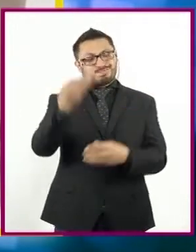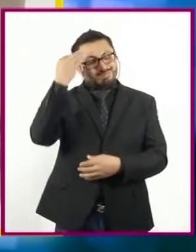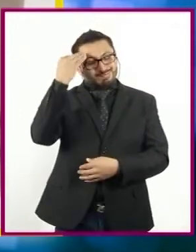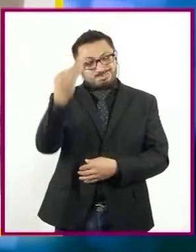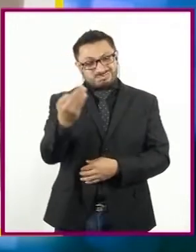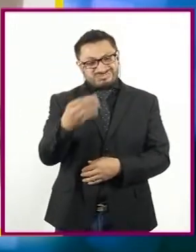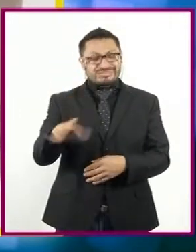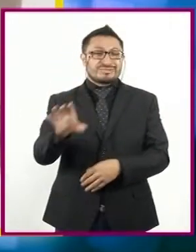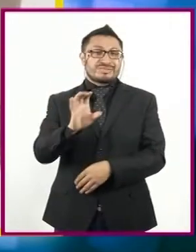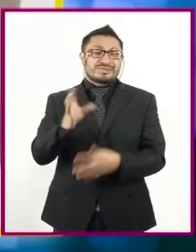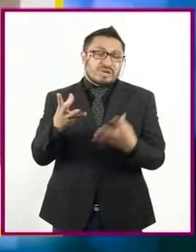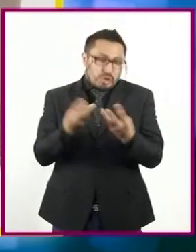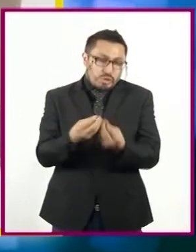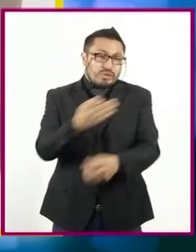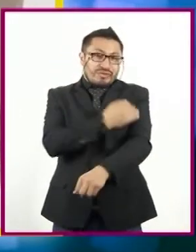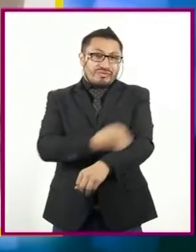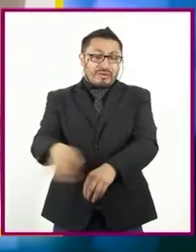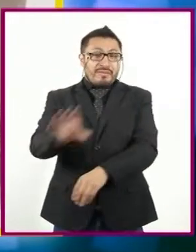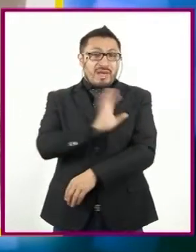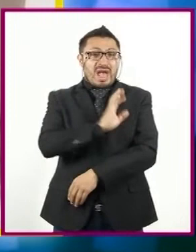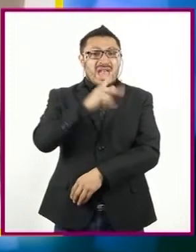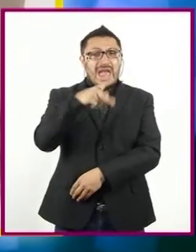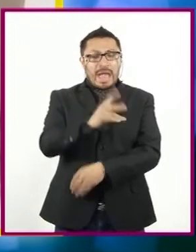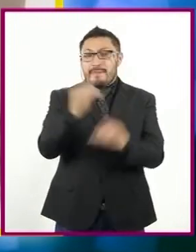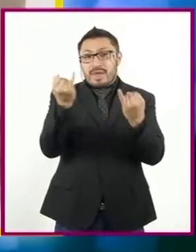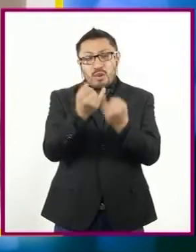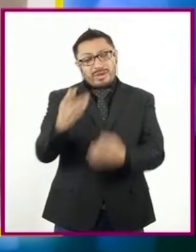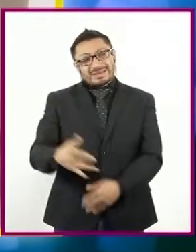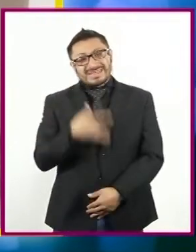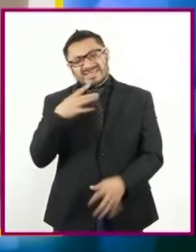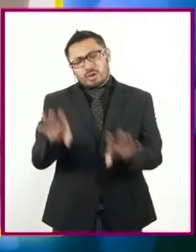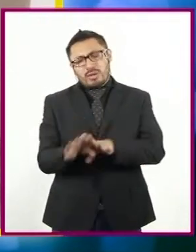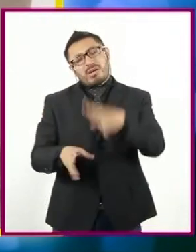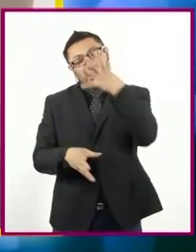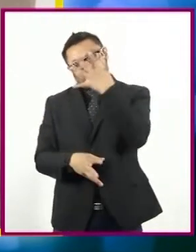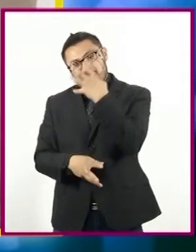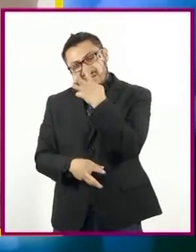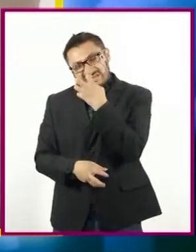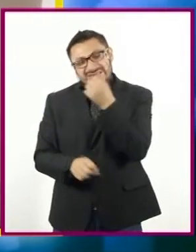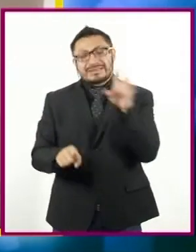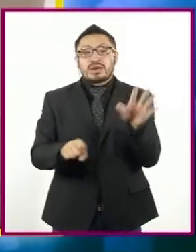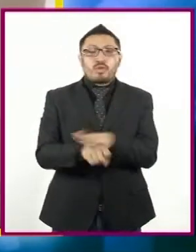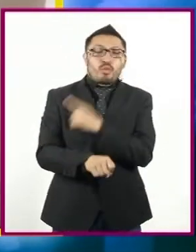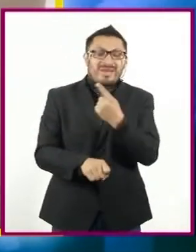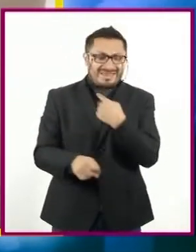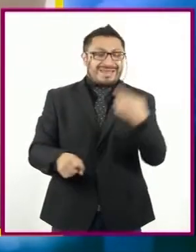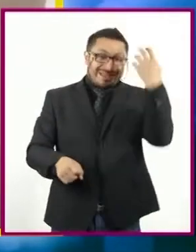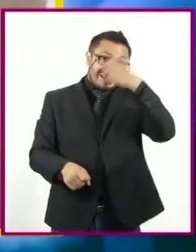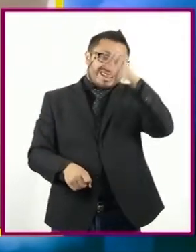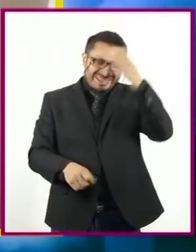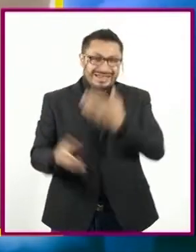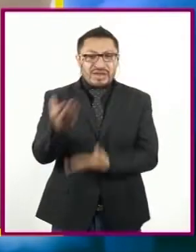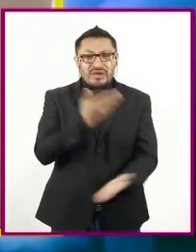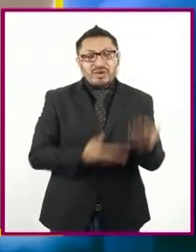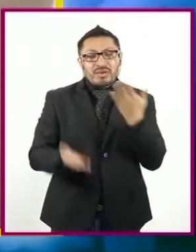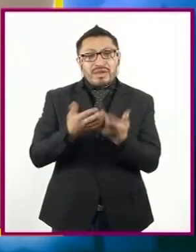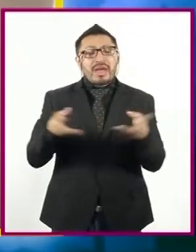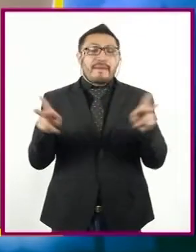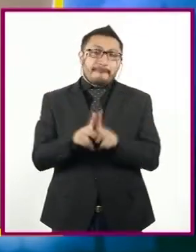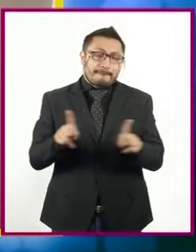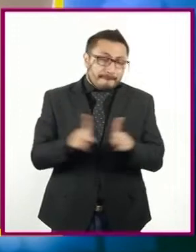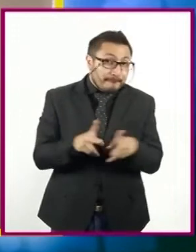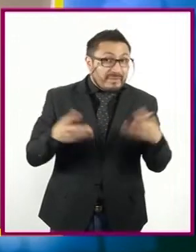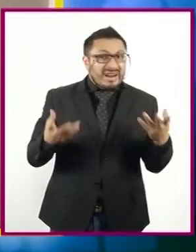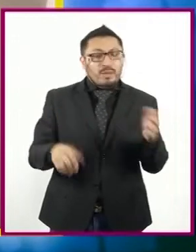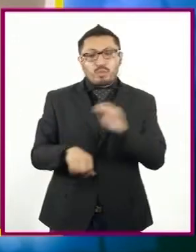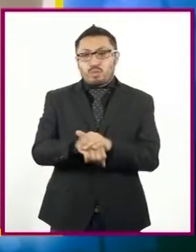cerca de mi querida familia. Pero por otra parte me he sentido triste, ya que extraño convivir con mis primos